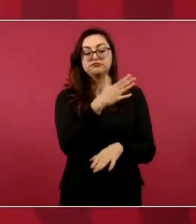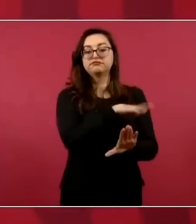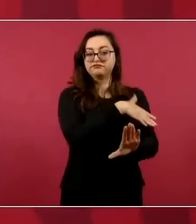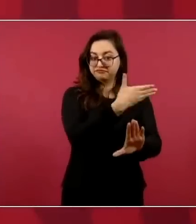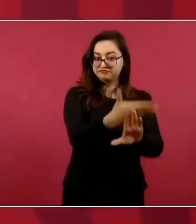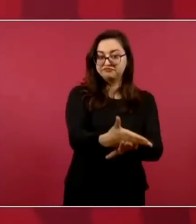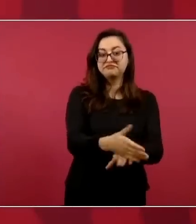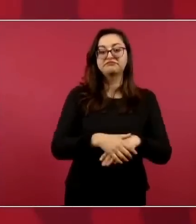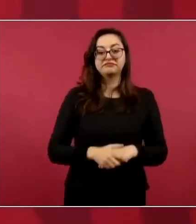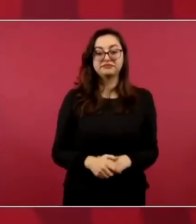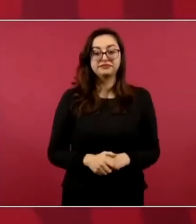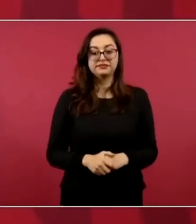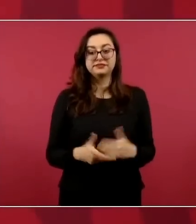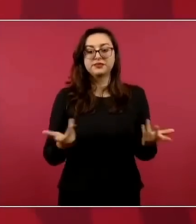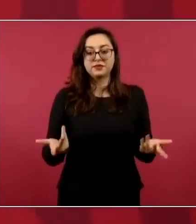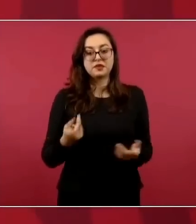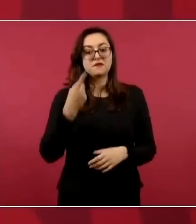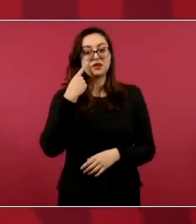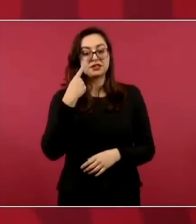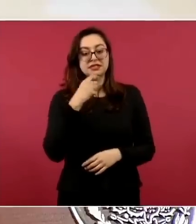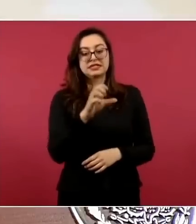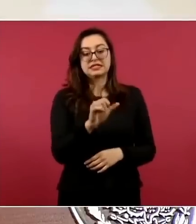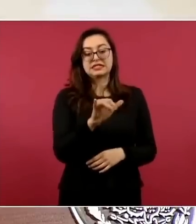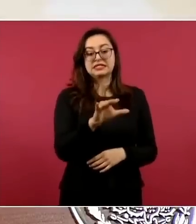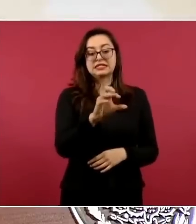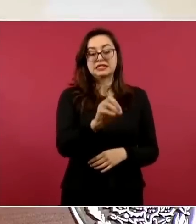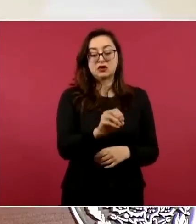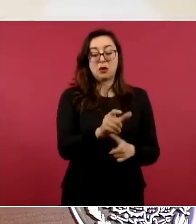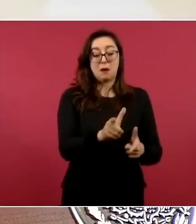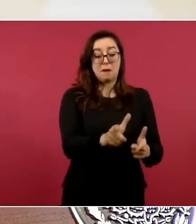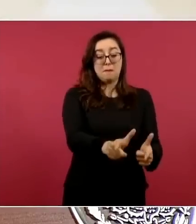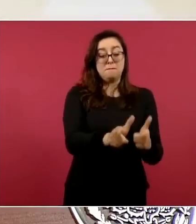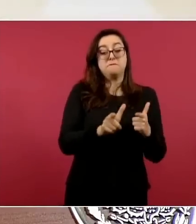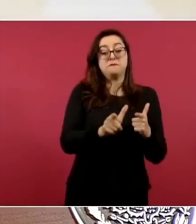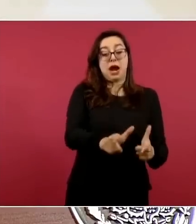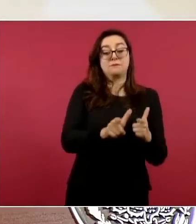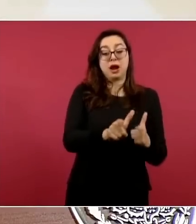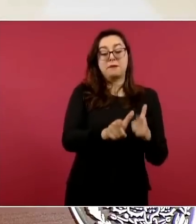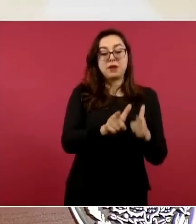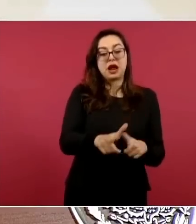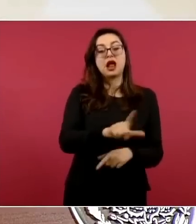Porque ¿a quién perjudica un asunto así?